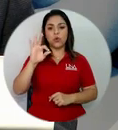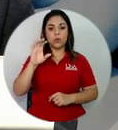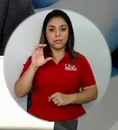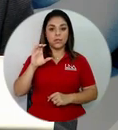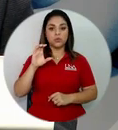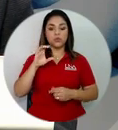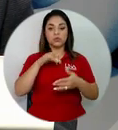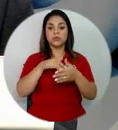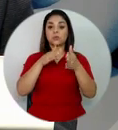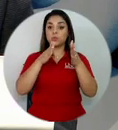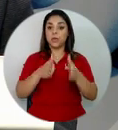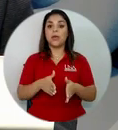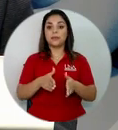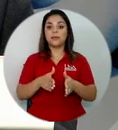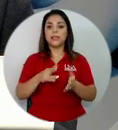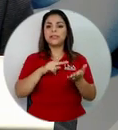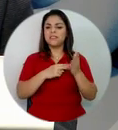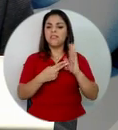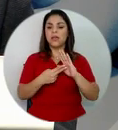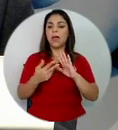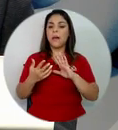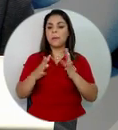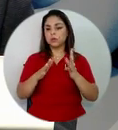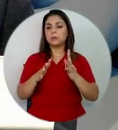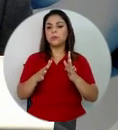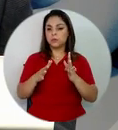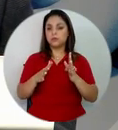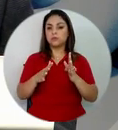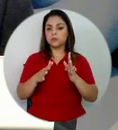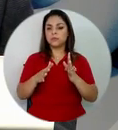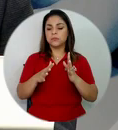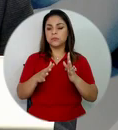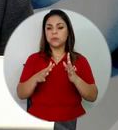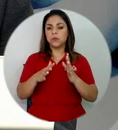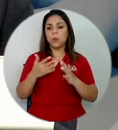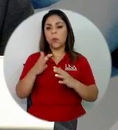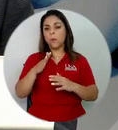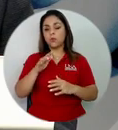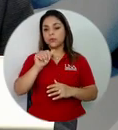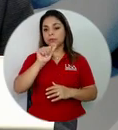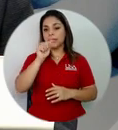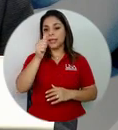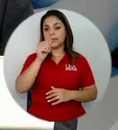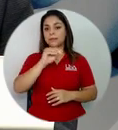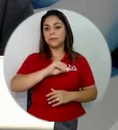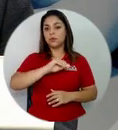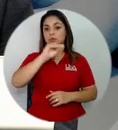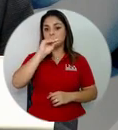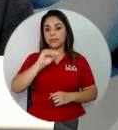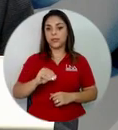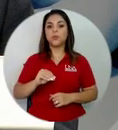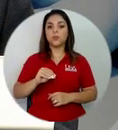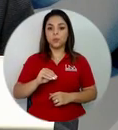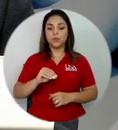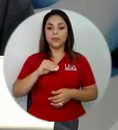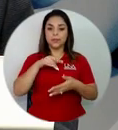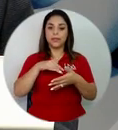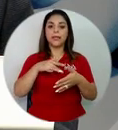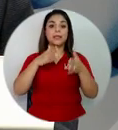los 900 estudiantes, ¿verdad?, que significa más o menos por ahí de un